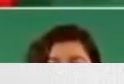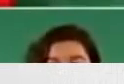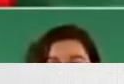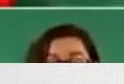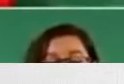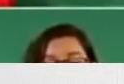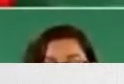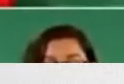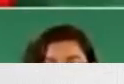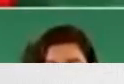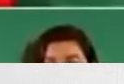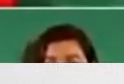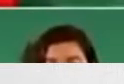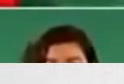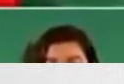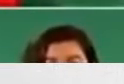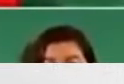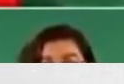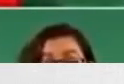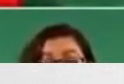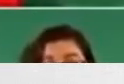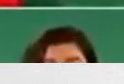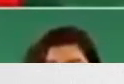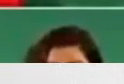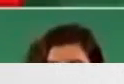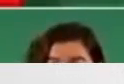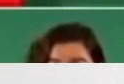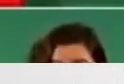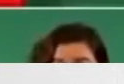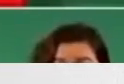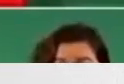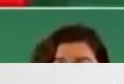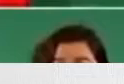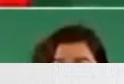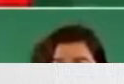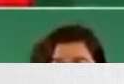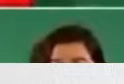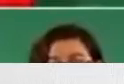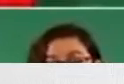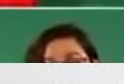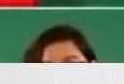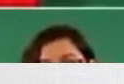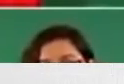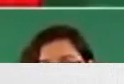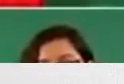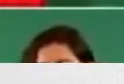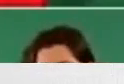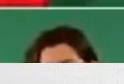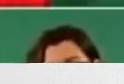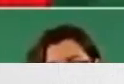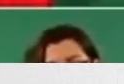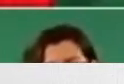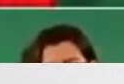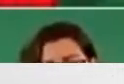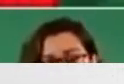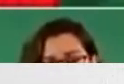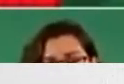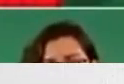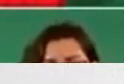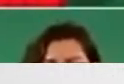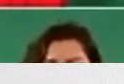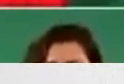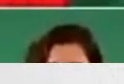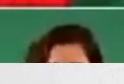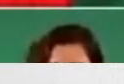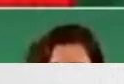sus países y más que nada tener esto como emergencia. O sea, las reservas, tenerlo como emergencia en